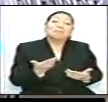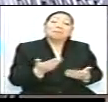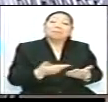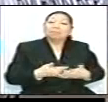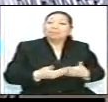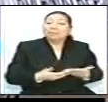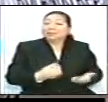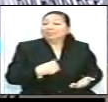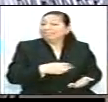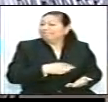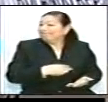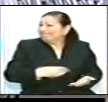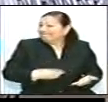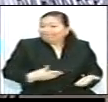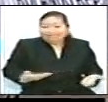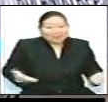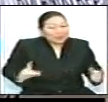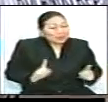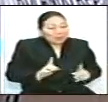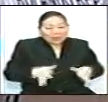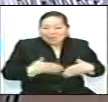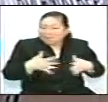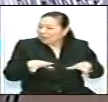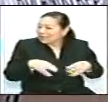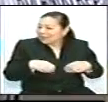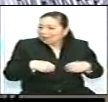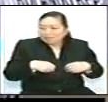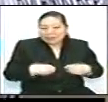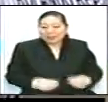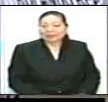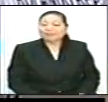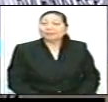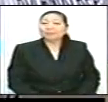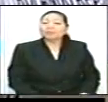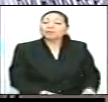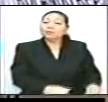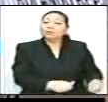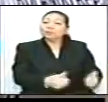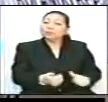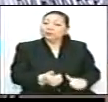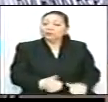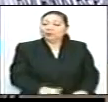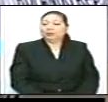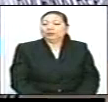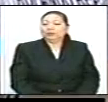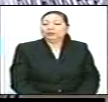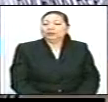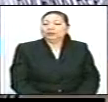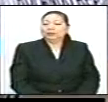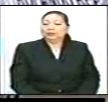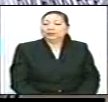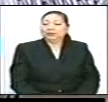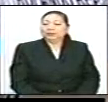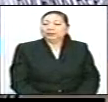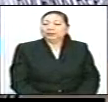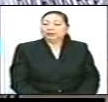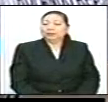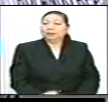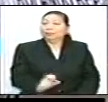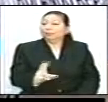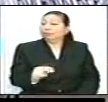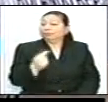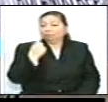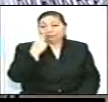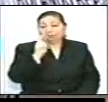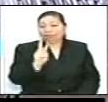esto, ministro? Esto es inaceptable, ministro. Y por otro lado, ministro, Si no nos